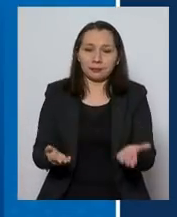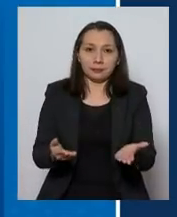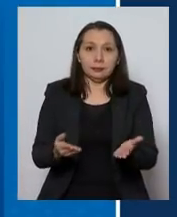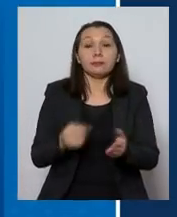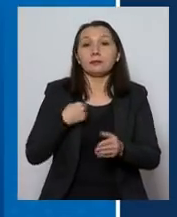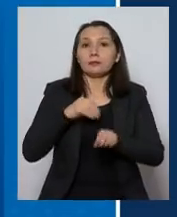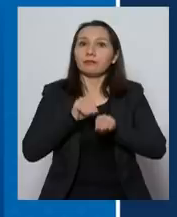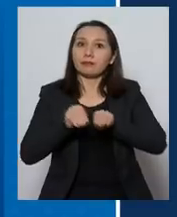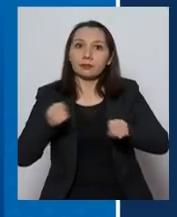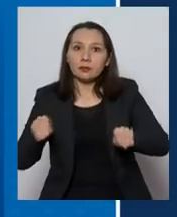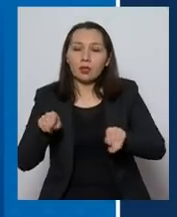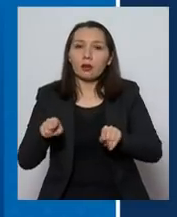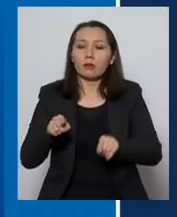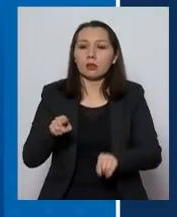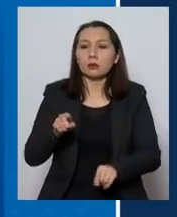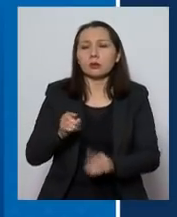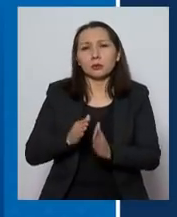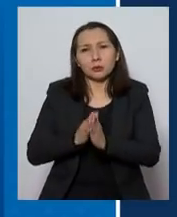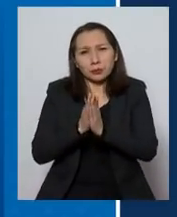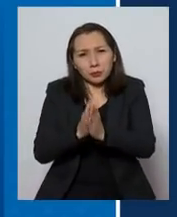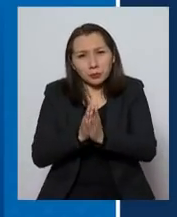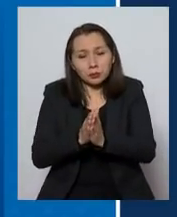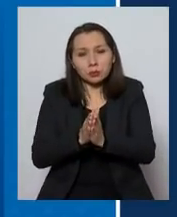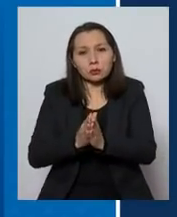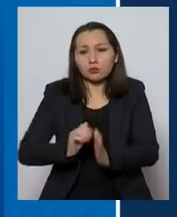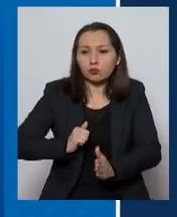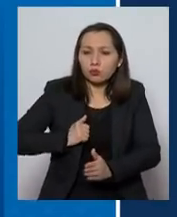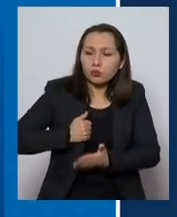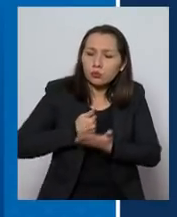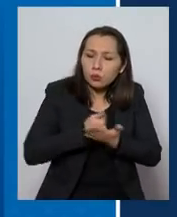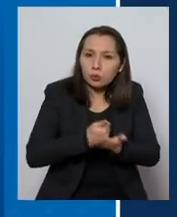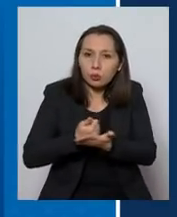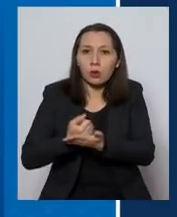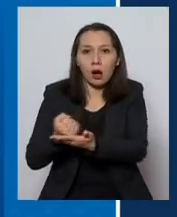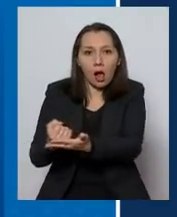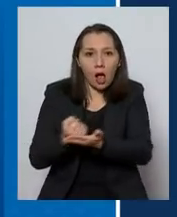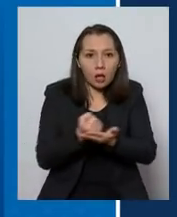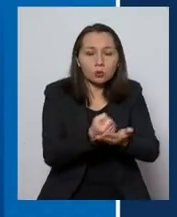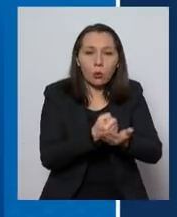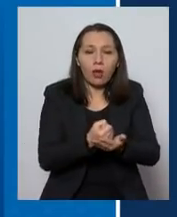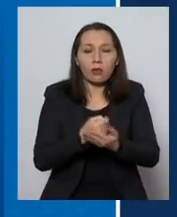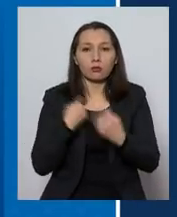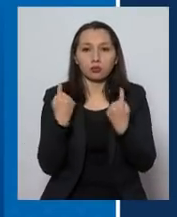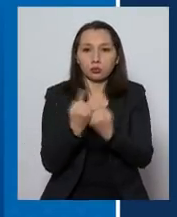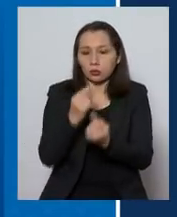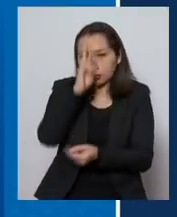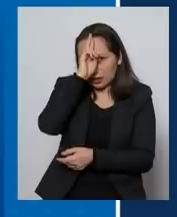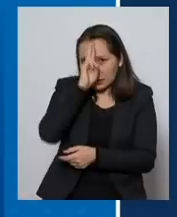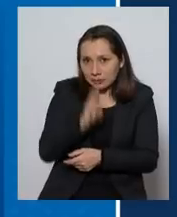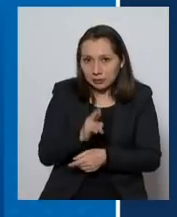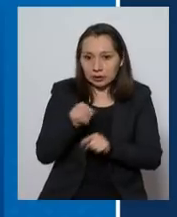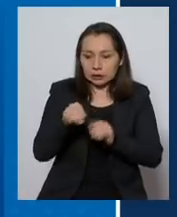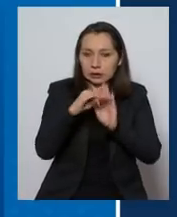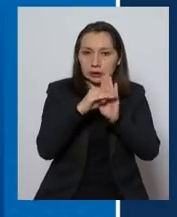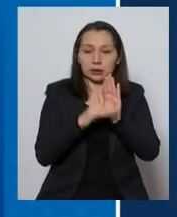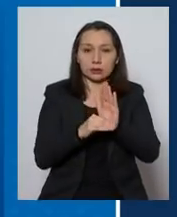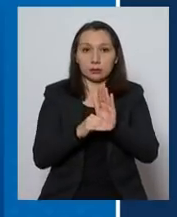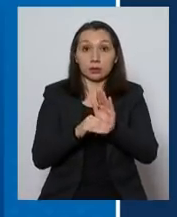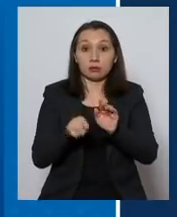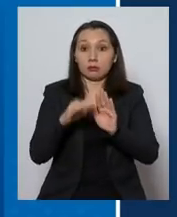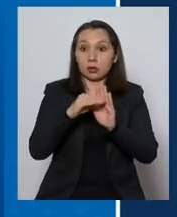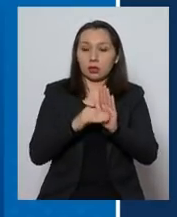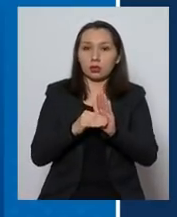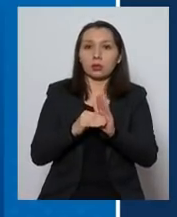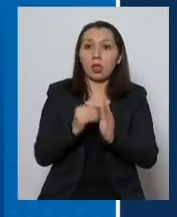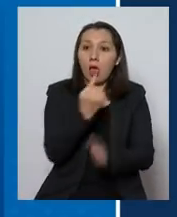Y hacemos un llamado, una súplica a la solidaridad y a la colaboración y a respetar estas medidas. Estas